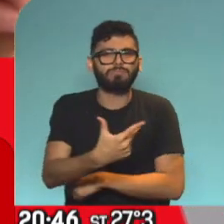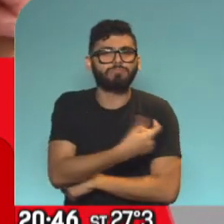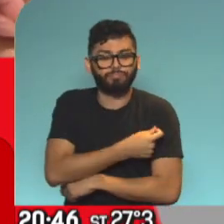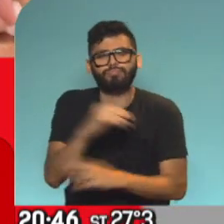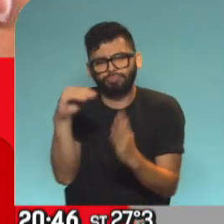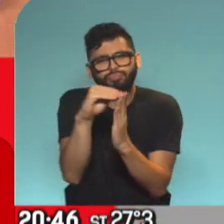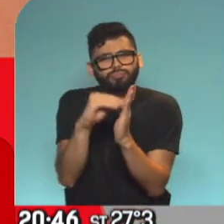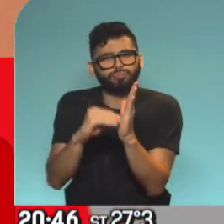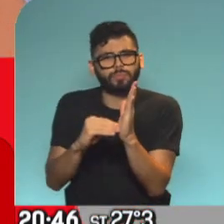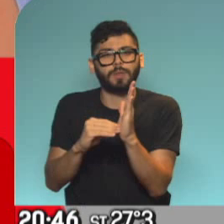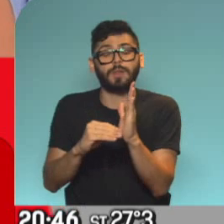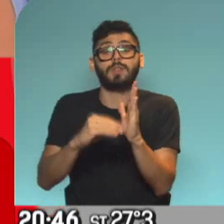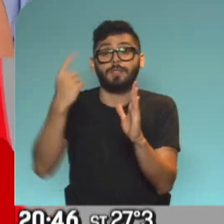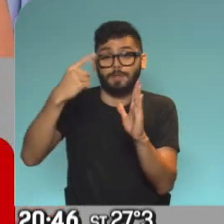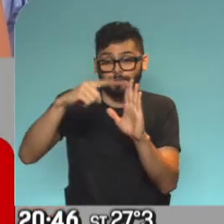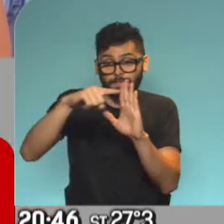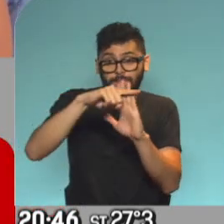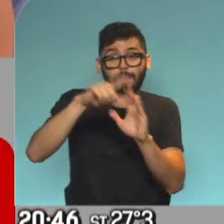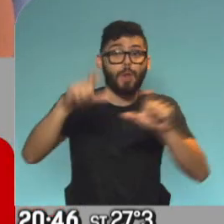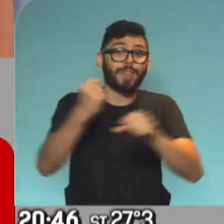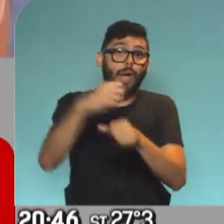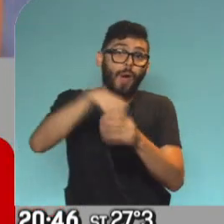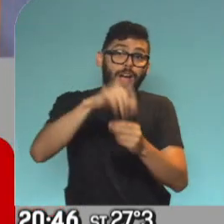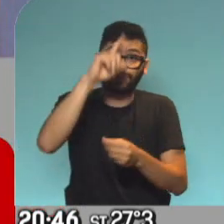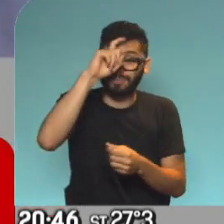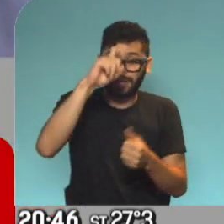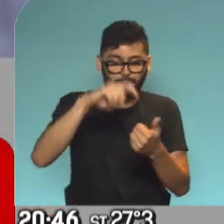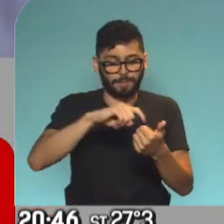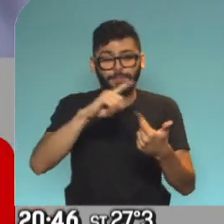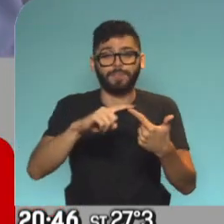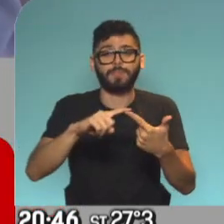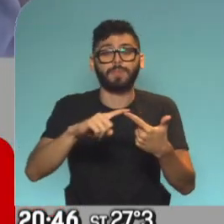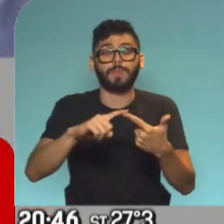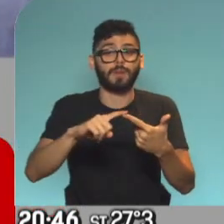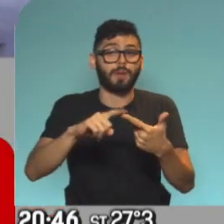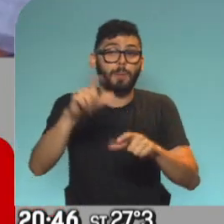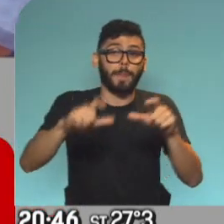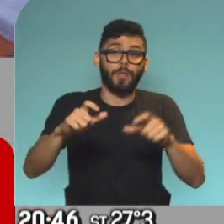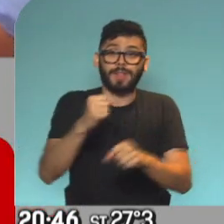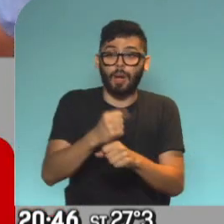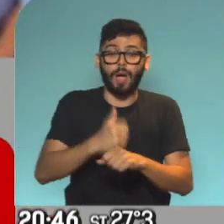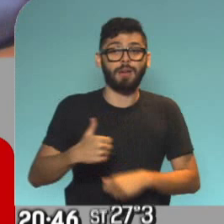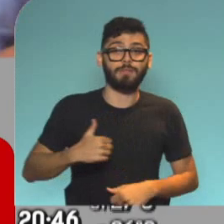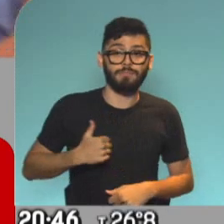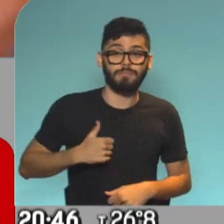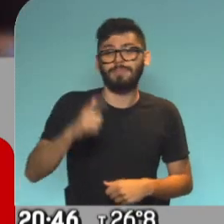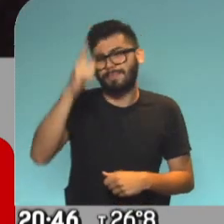vacunación. Eran los trabajadores y trabajadoras de la salud, los trabajadores de las fuerzas de seguridad,